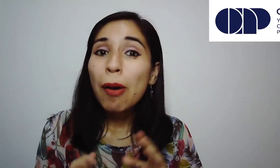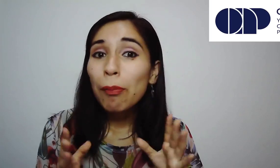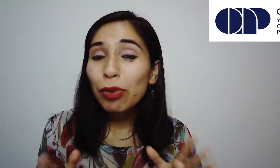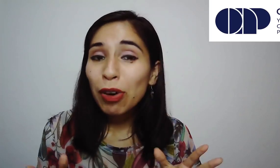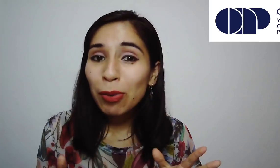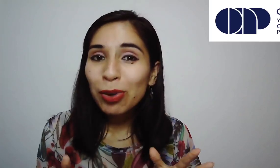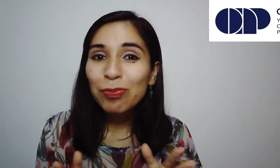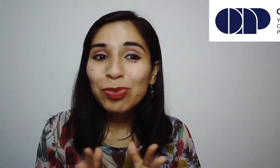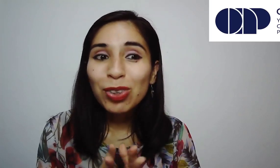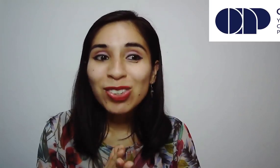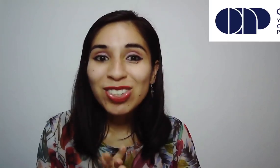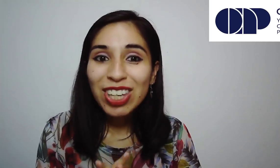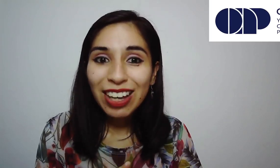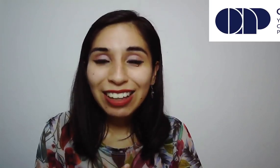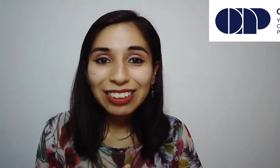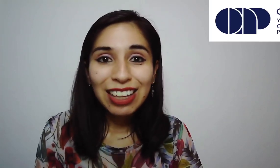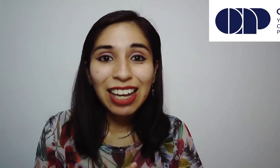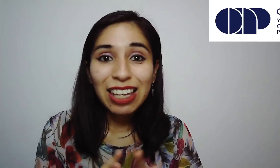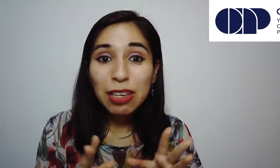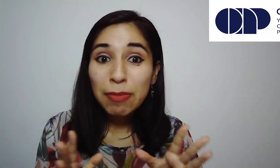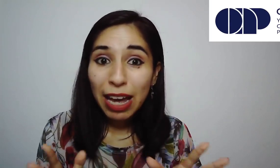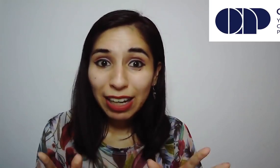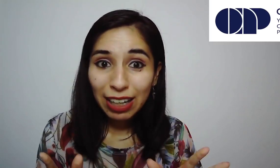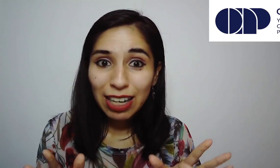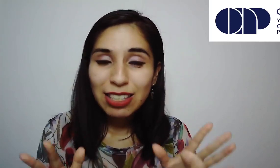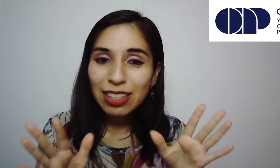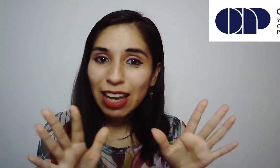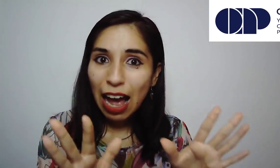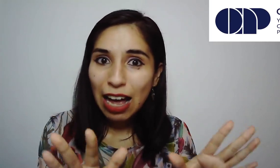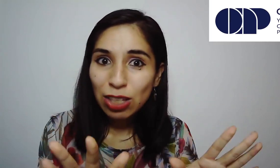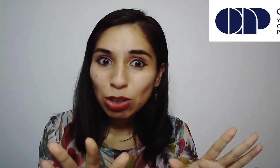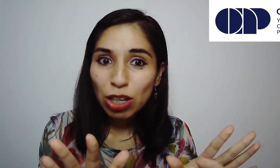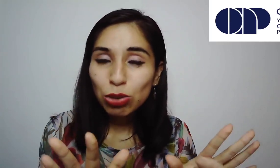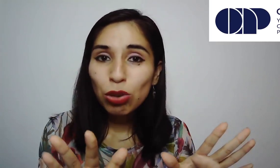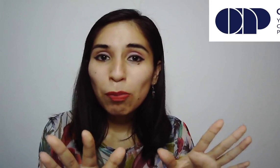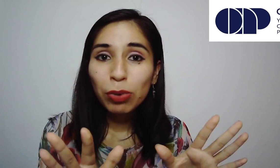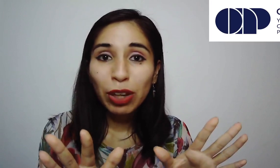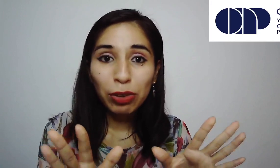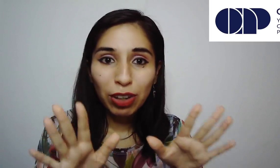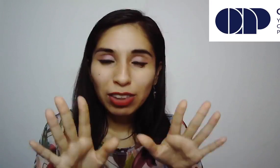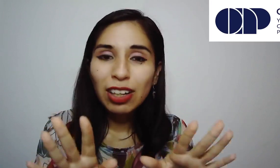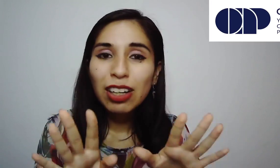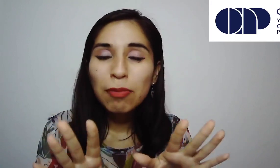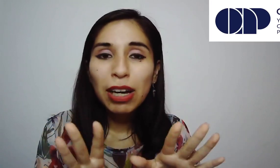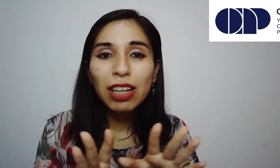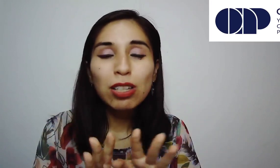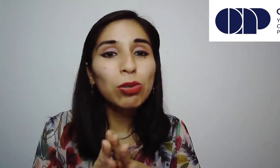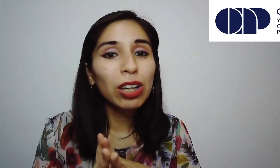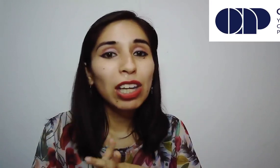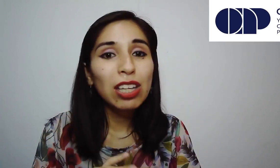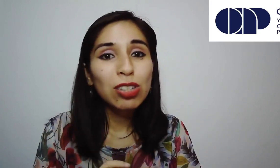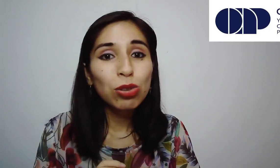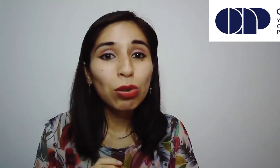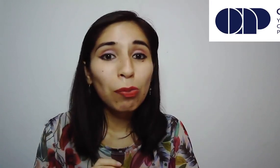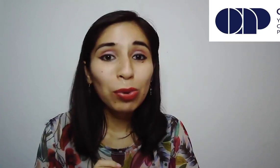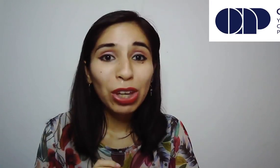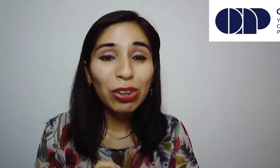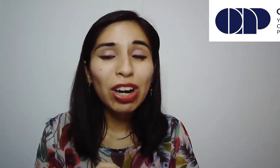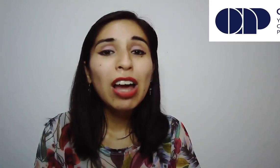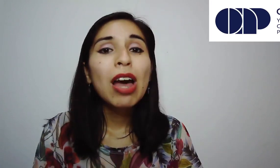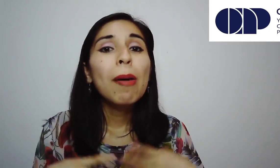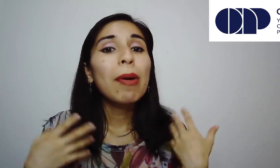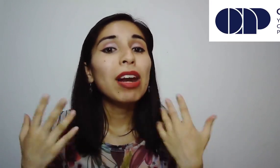por favor consigan imágenes en su computadora tengan imágenes guardadas en su